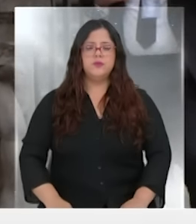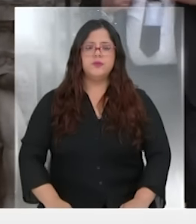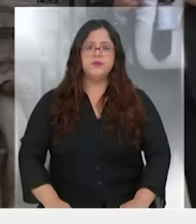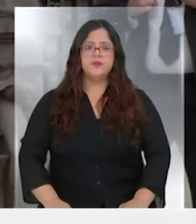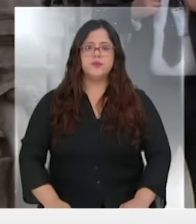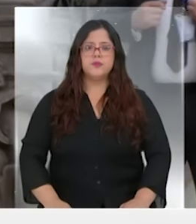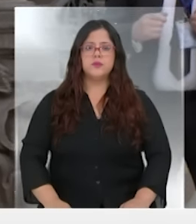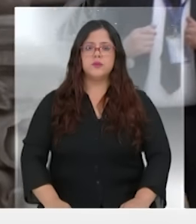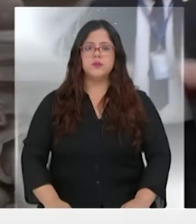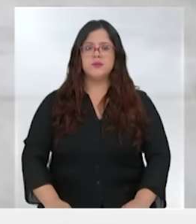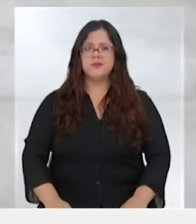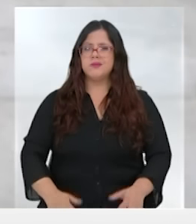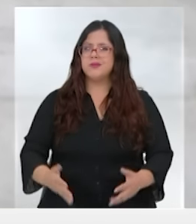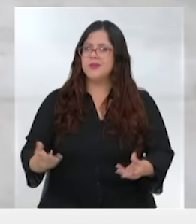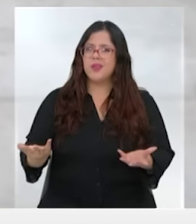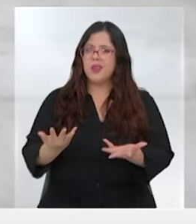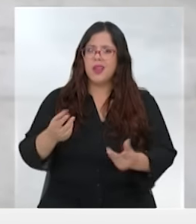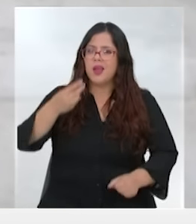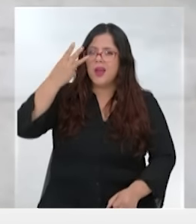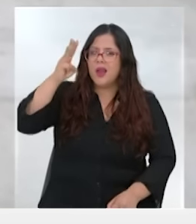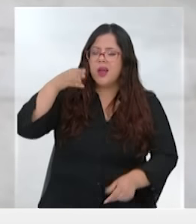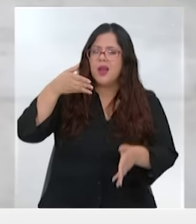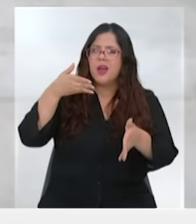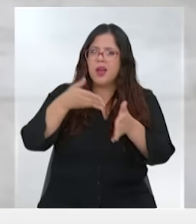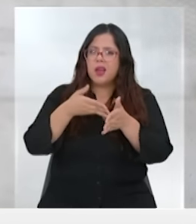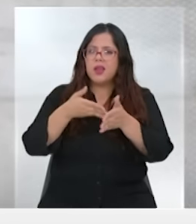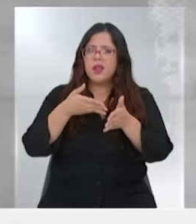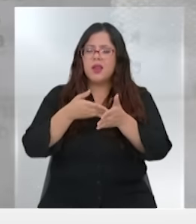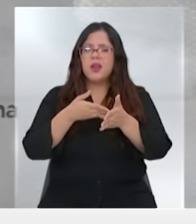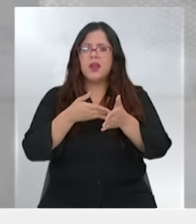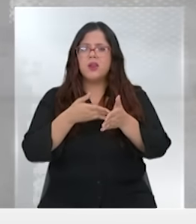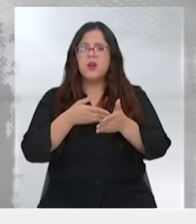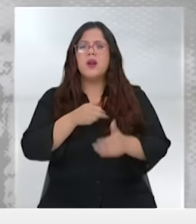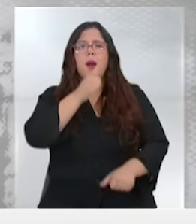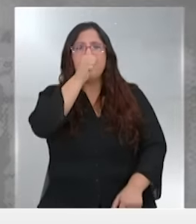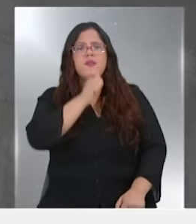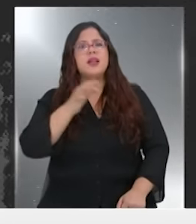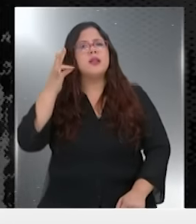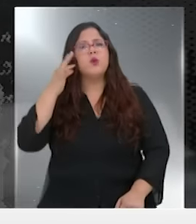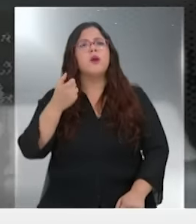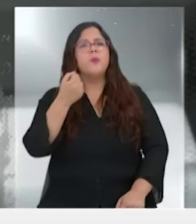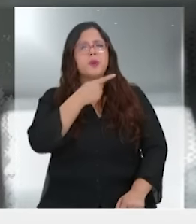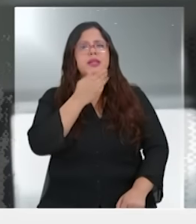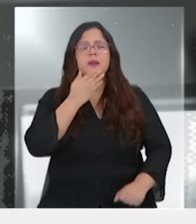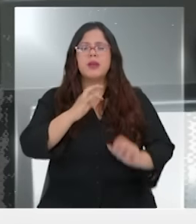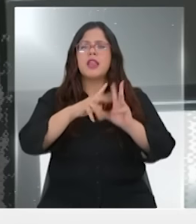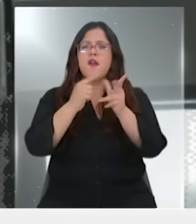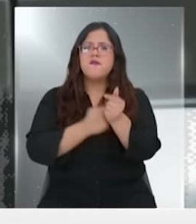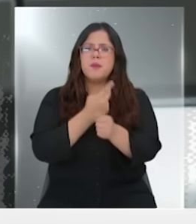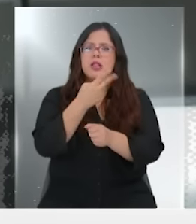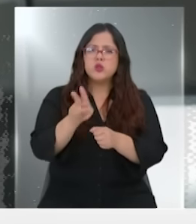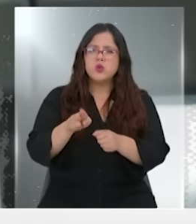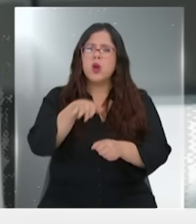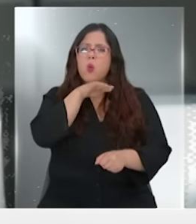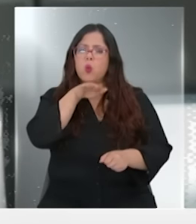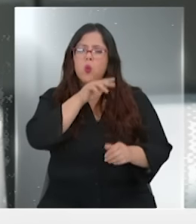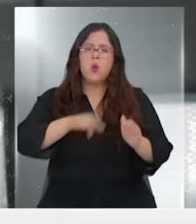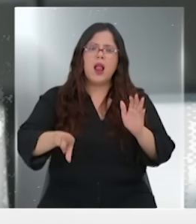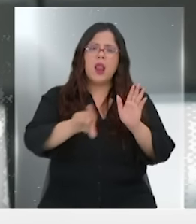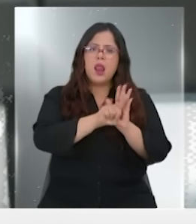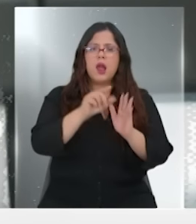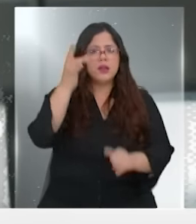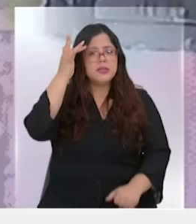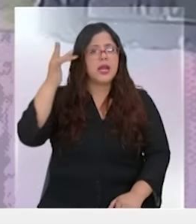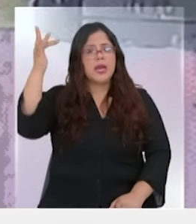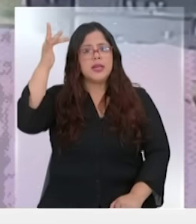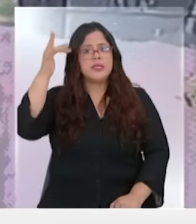¿Hasta qué punto Monsalve intervino la privacidad de la denunciante y su familia usando la ley de inteligencia?